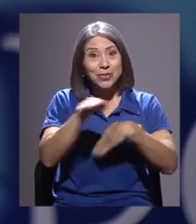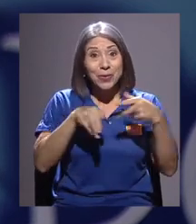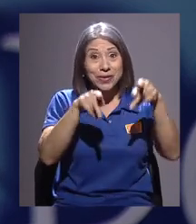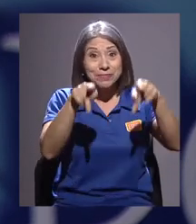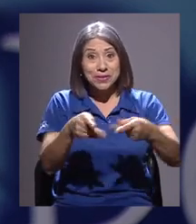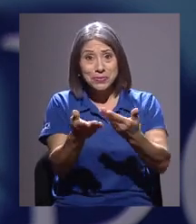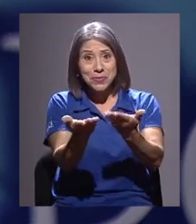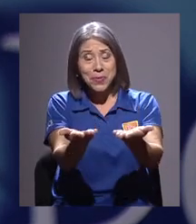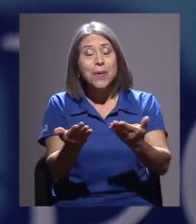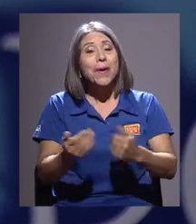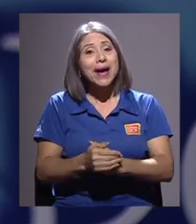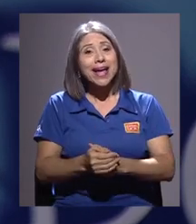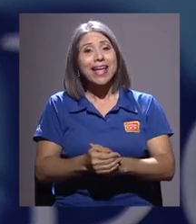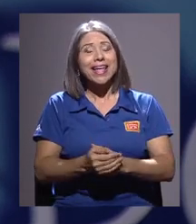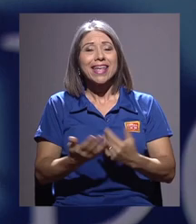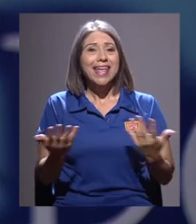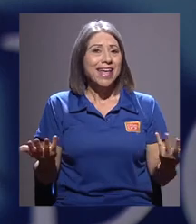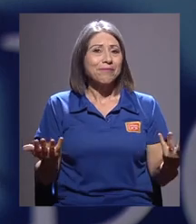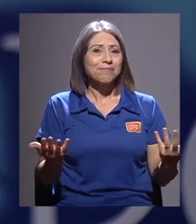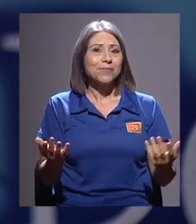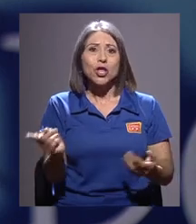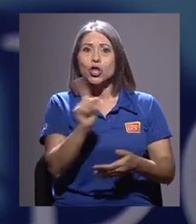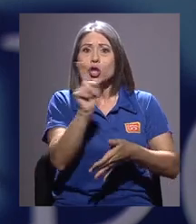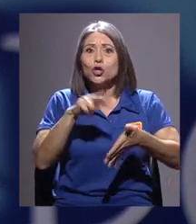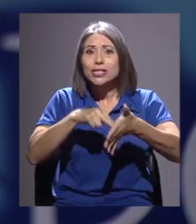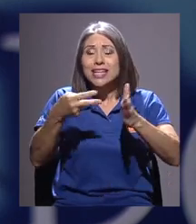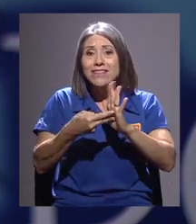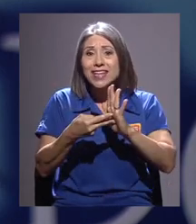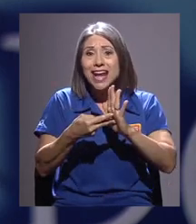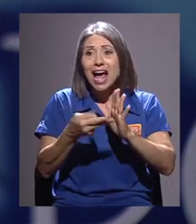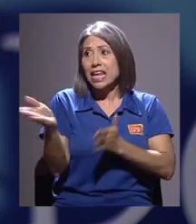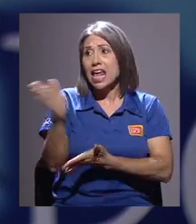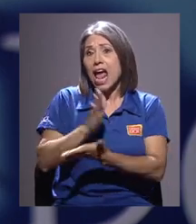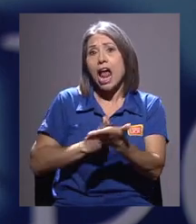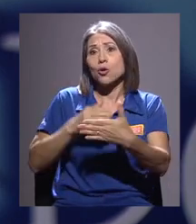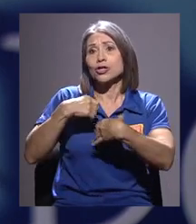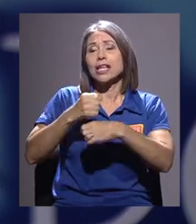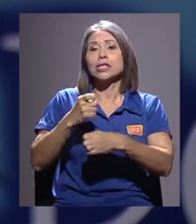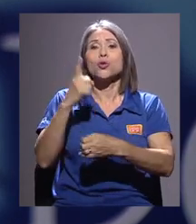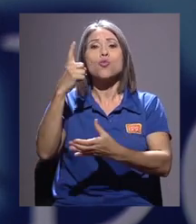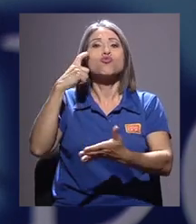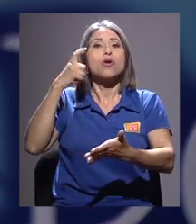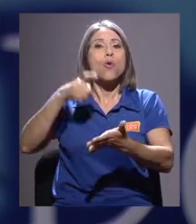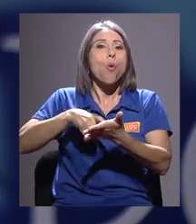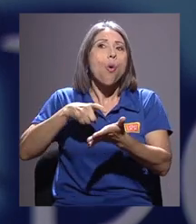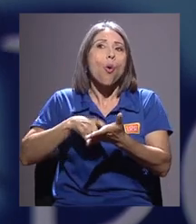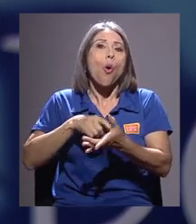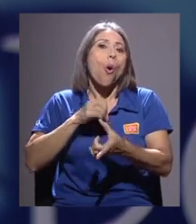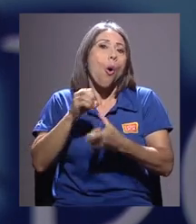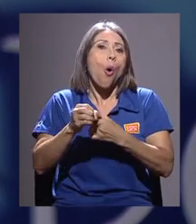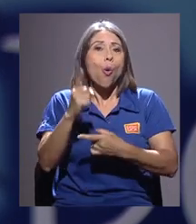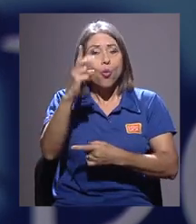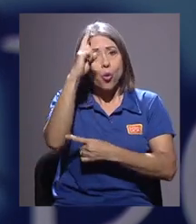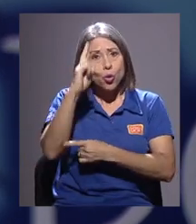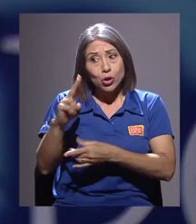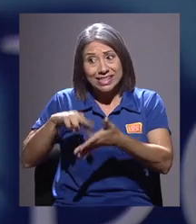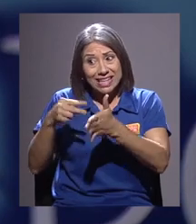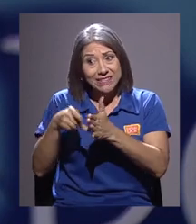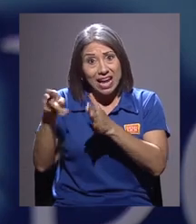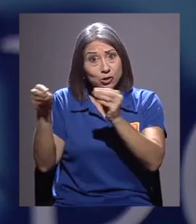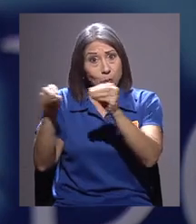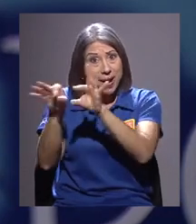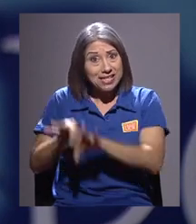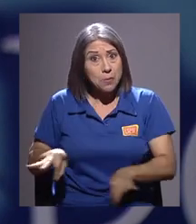personas que nos oyen de que no porque algo se ha mencionado o tenga una mención puede ser más